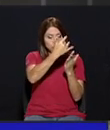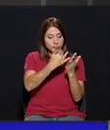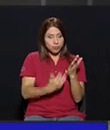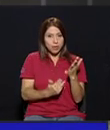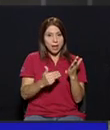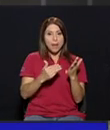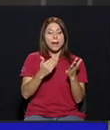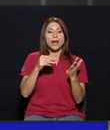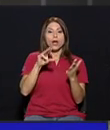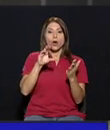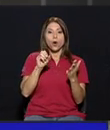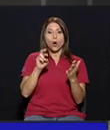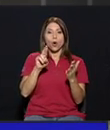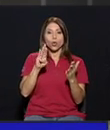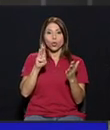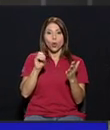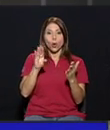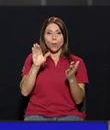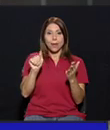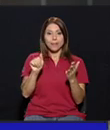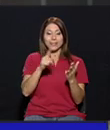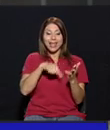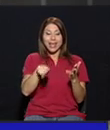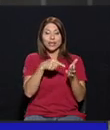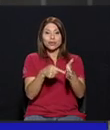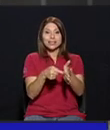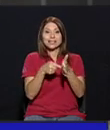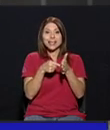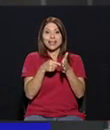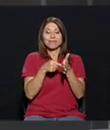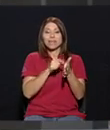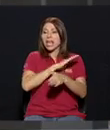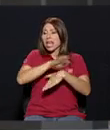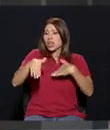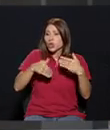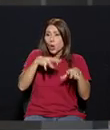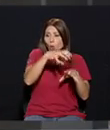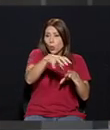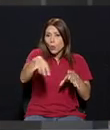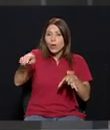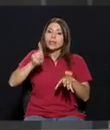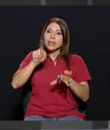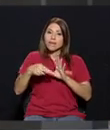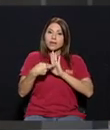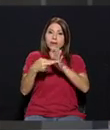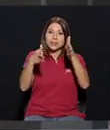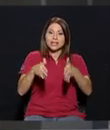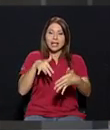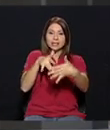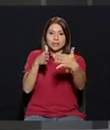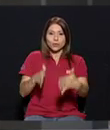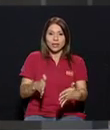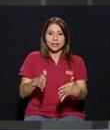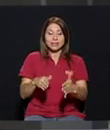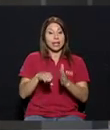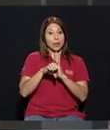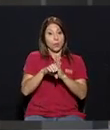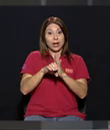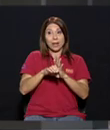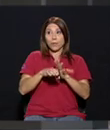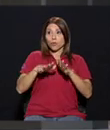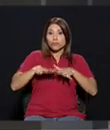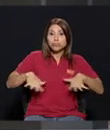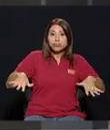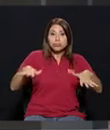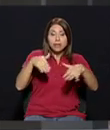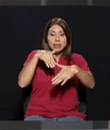es que ellos exigen representación estudiantil en la toma de decisión en todos los espacios. Y, por ejemplo, en este caso, dentro de